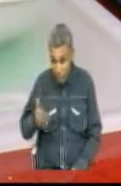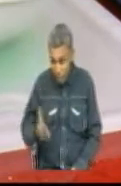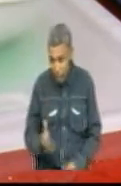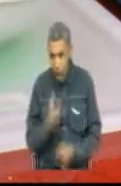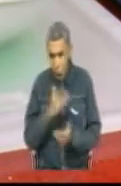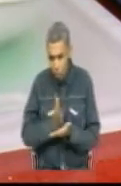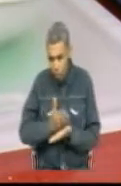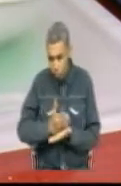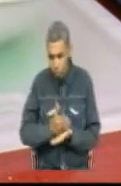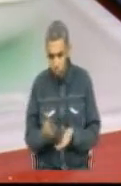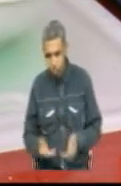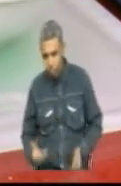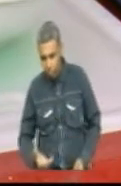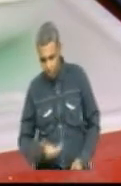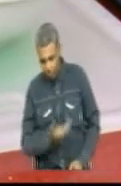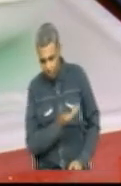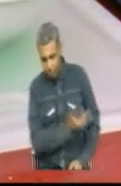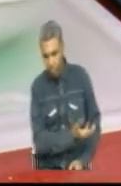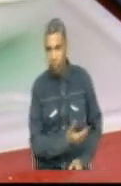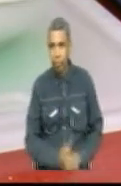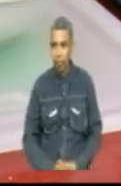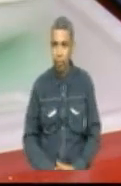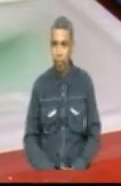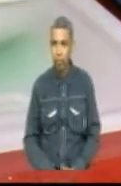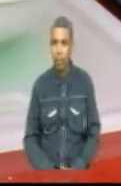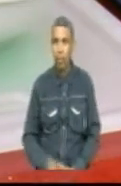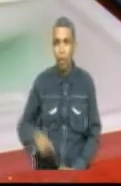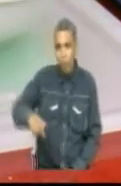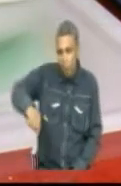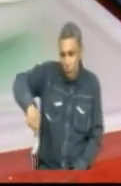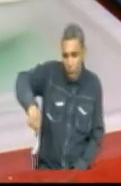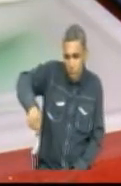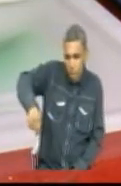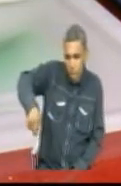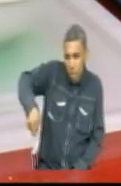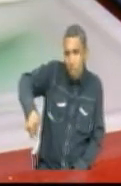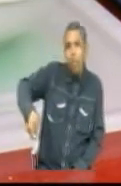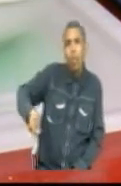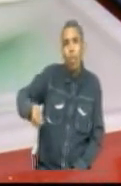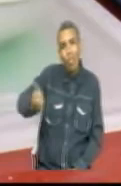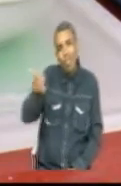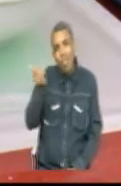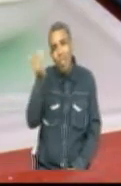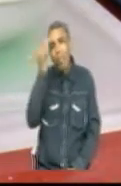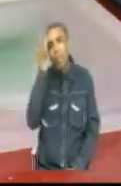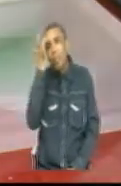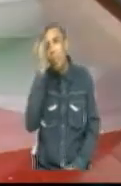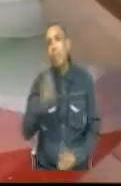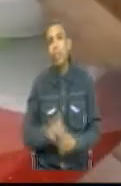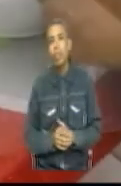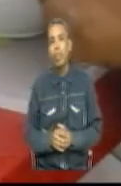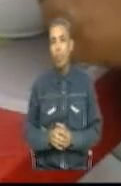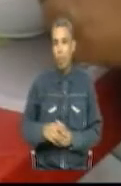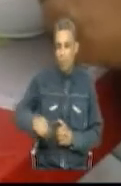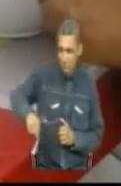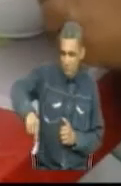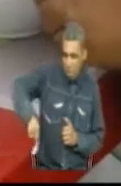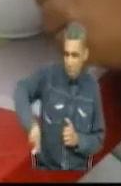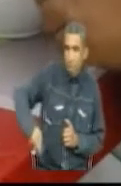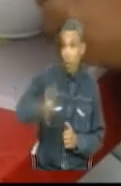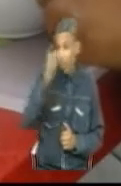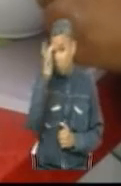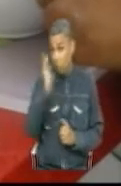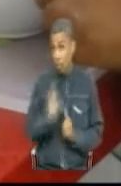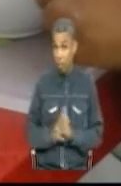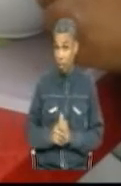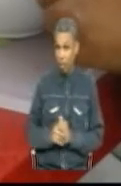por qué es tan importante el limón y la ciencia las marías para que nuestros pibes jaja y porque le da